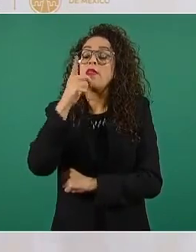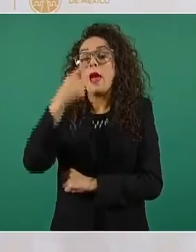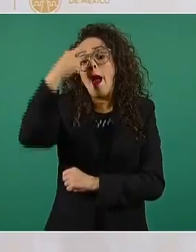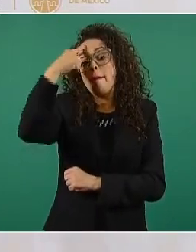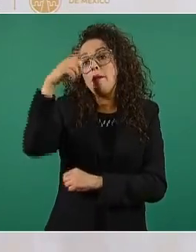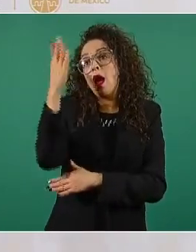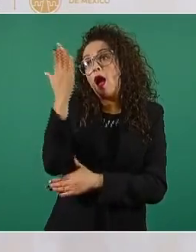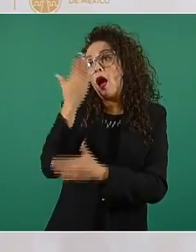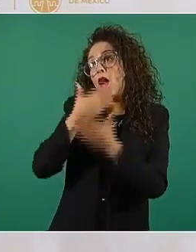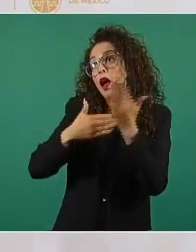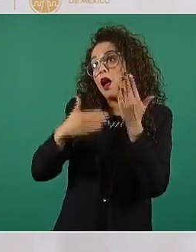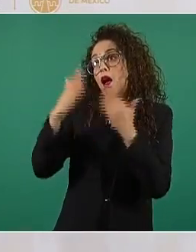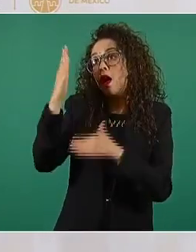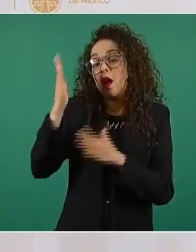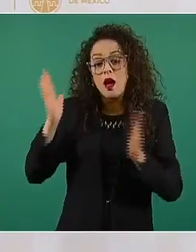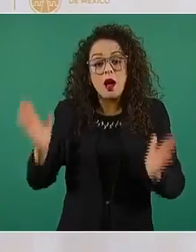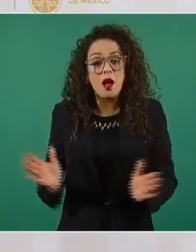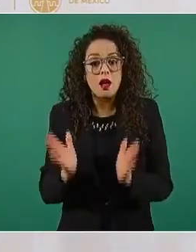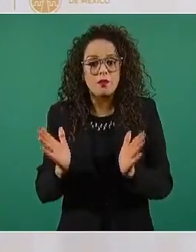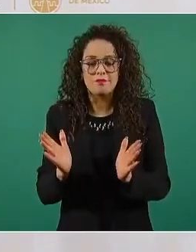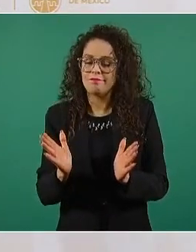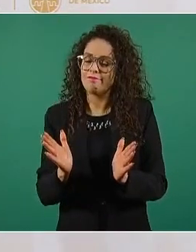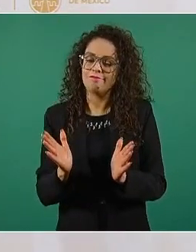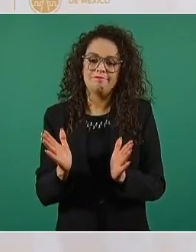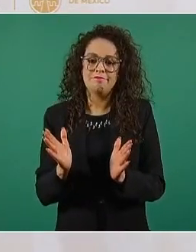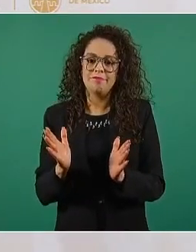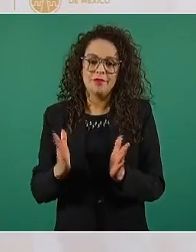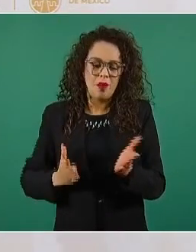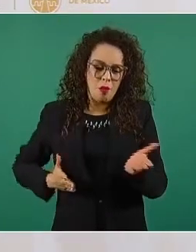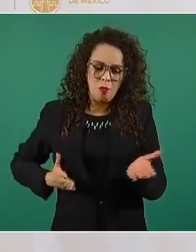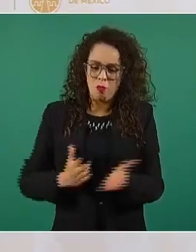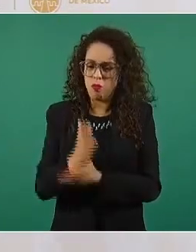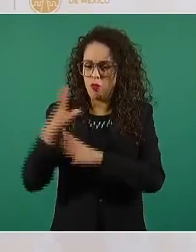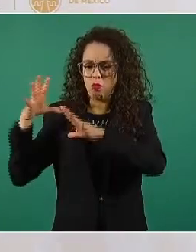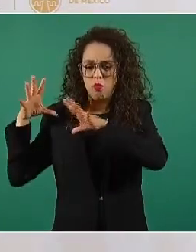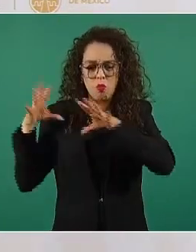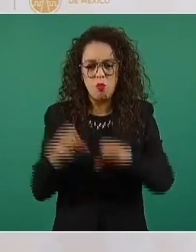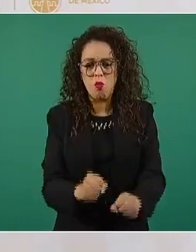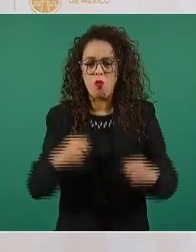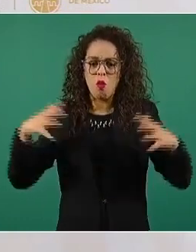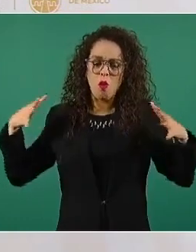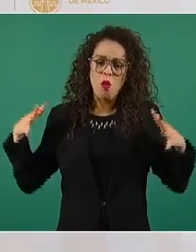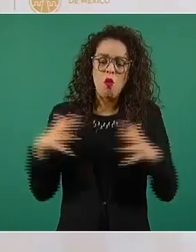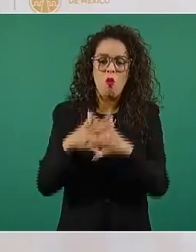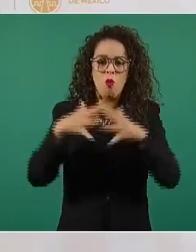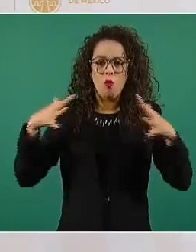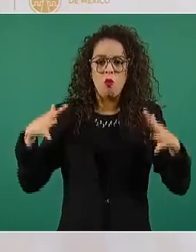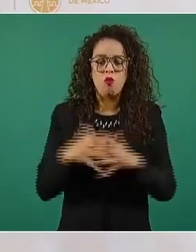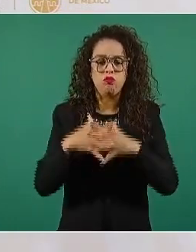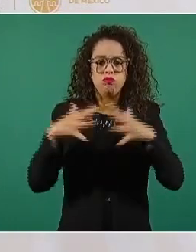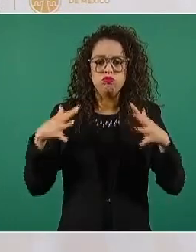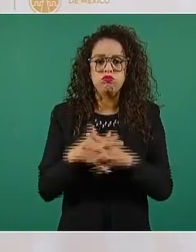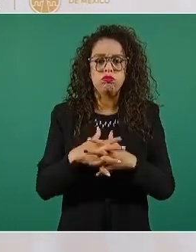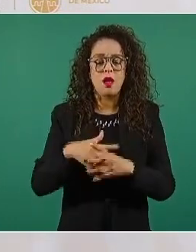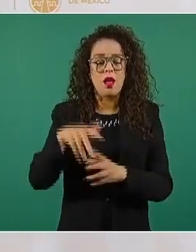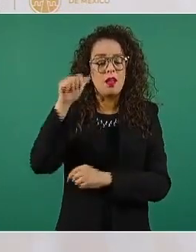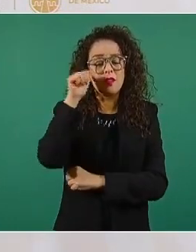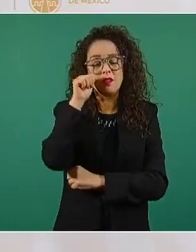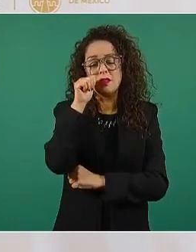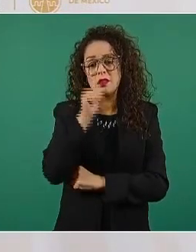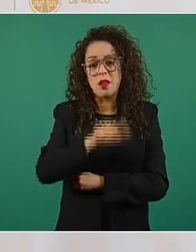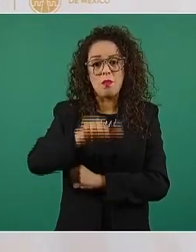Las conquistas, las invasiones, las guerras siempre serán un